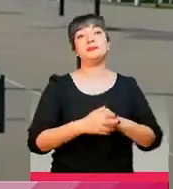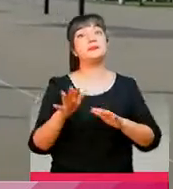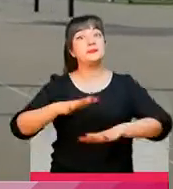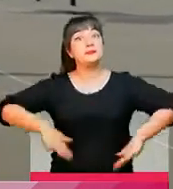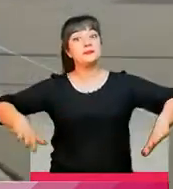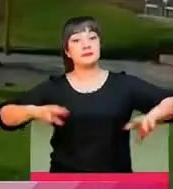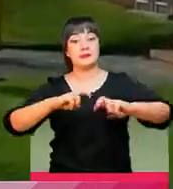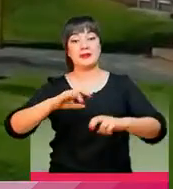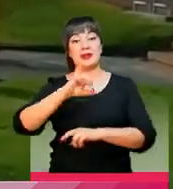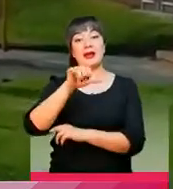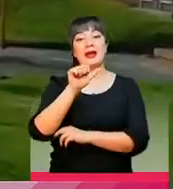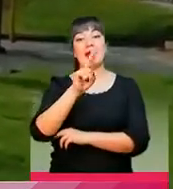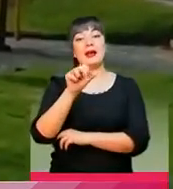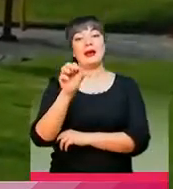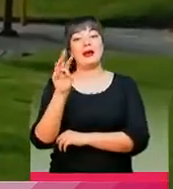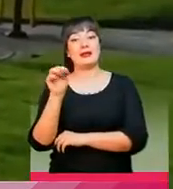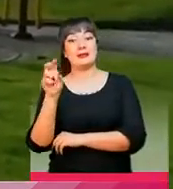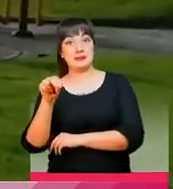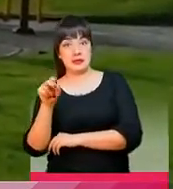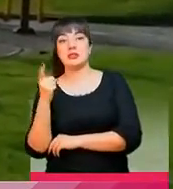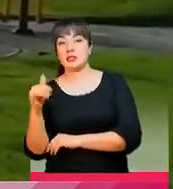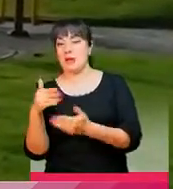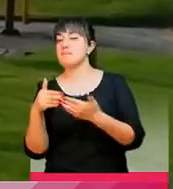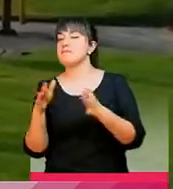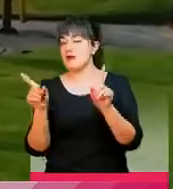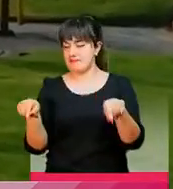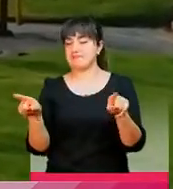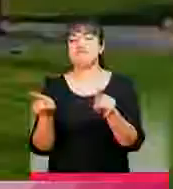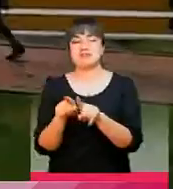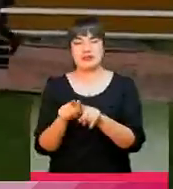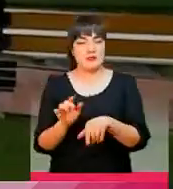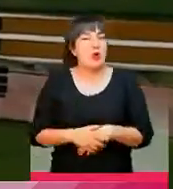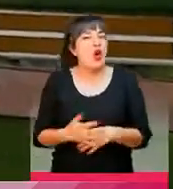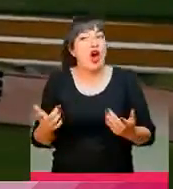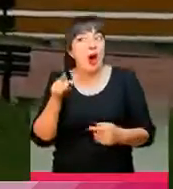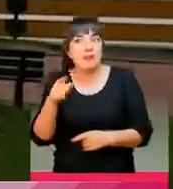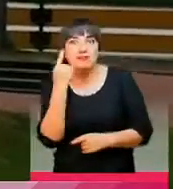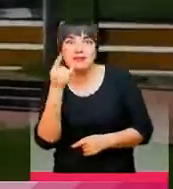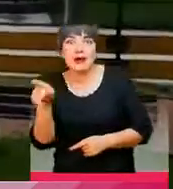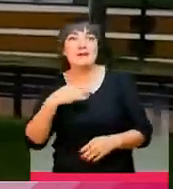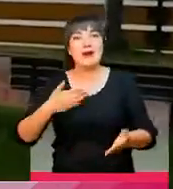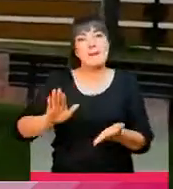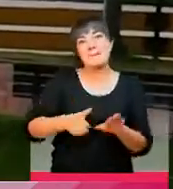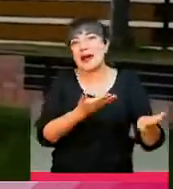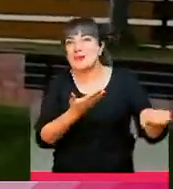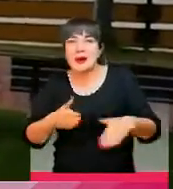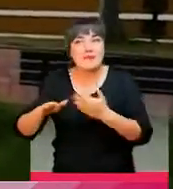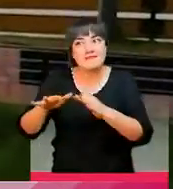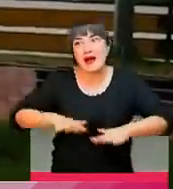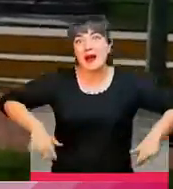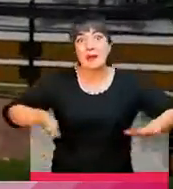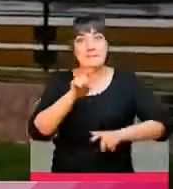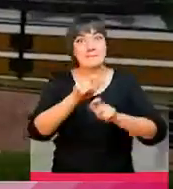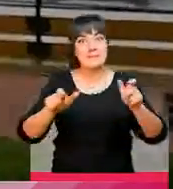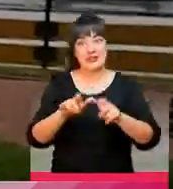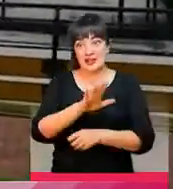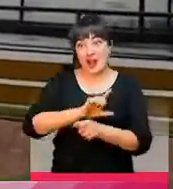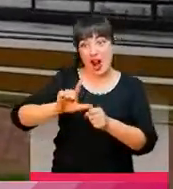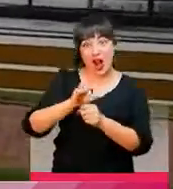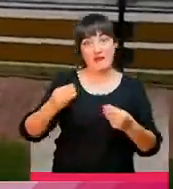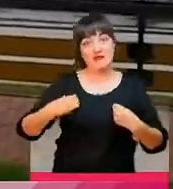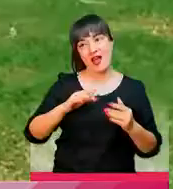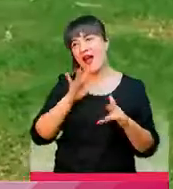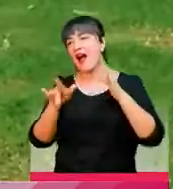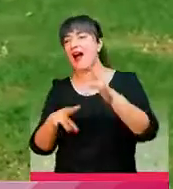Jazmín también está operando. Uno de sus atractivos es la pista de patinaje y los habitantes de la localidad han recibido